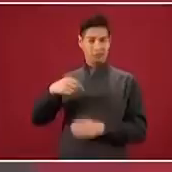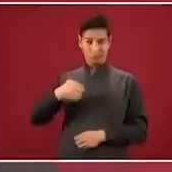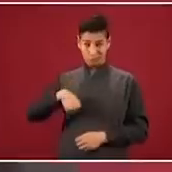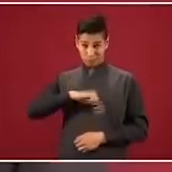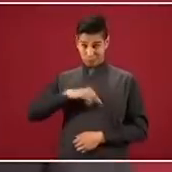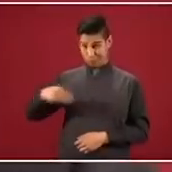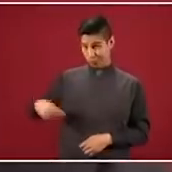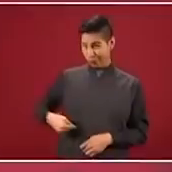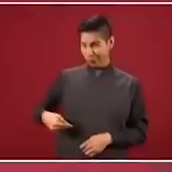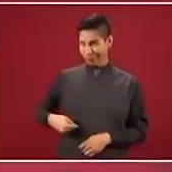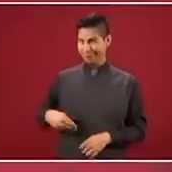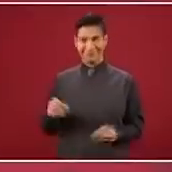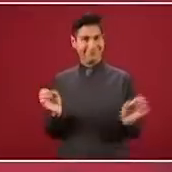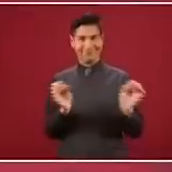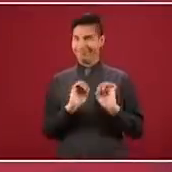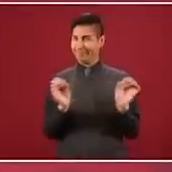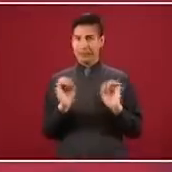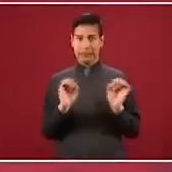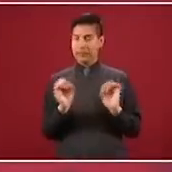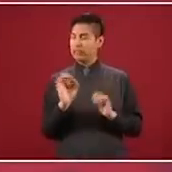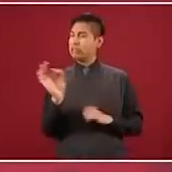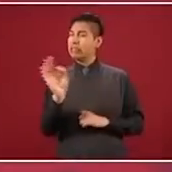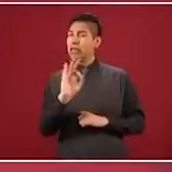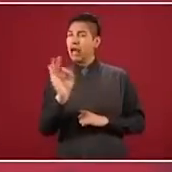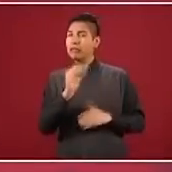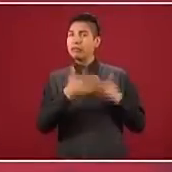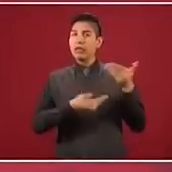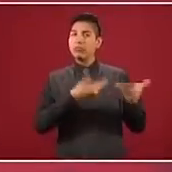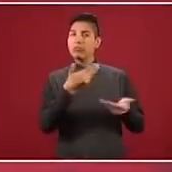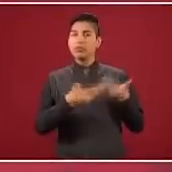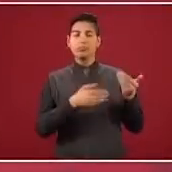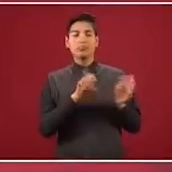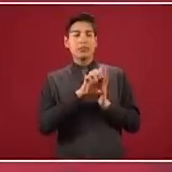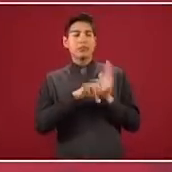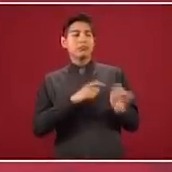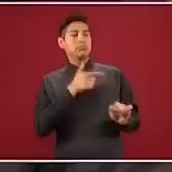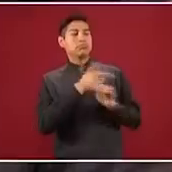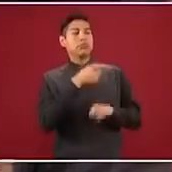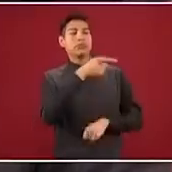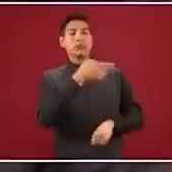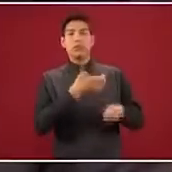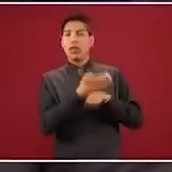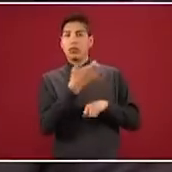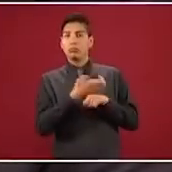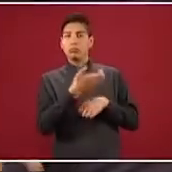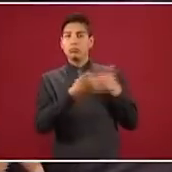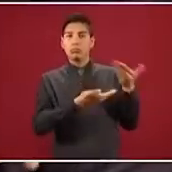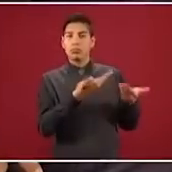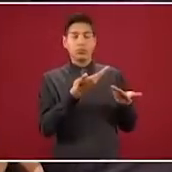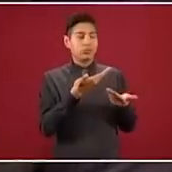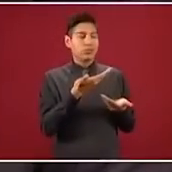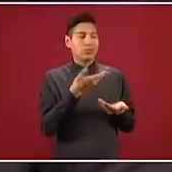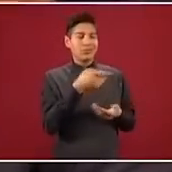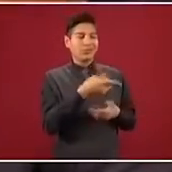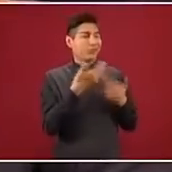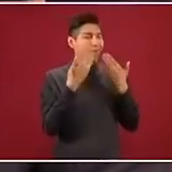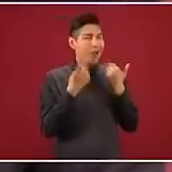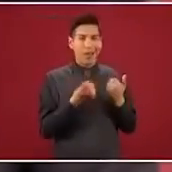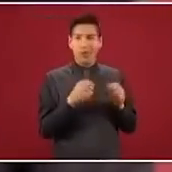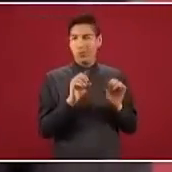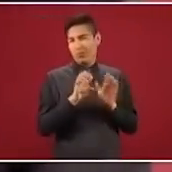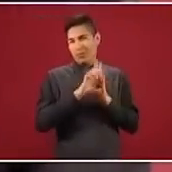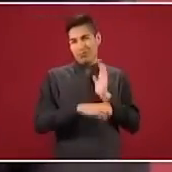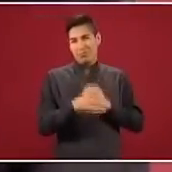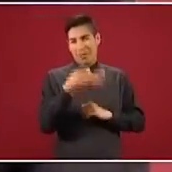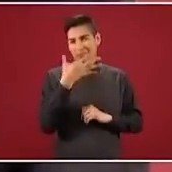de que si no se está dando un servicio en un estado, por ejemplo, no hay medicina, como este